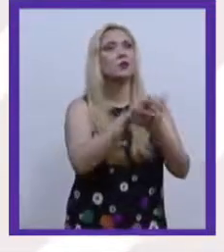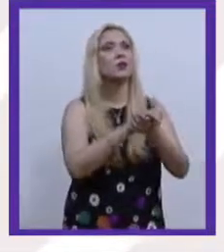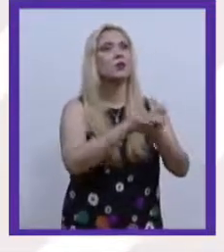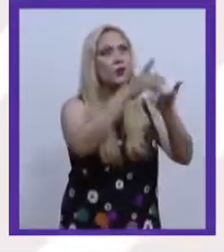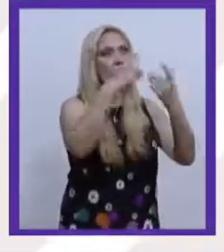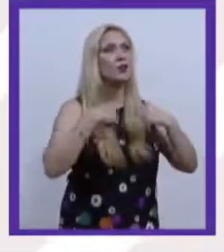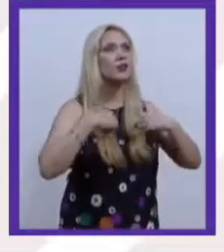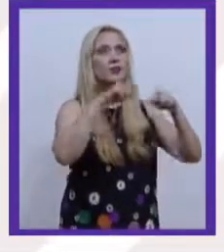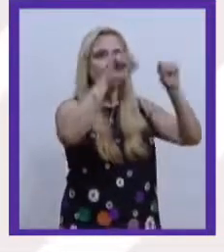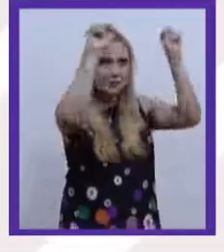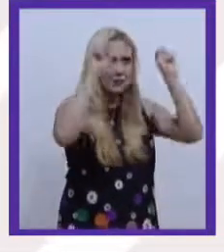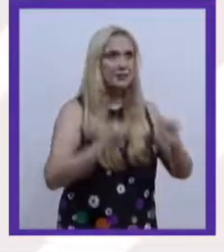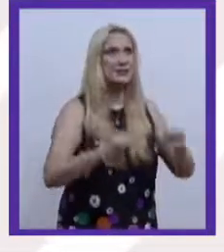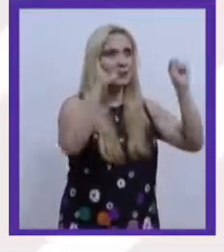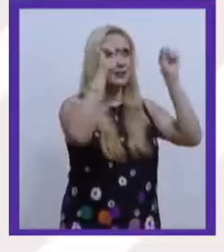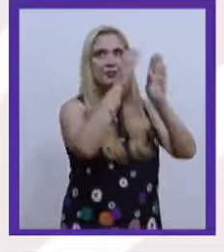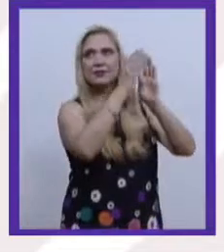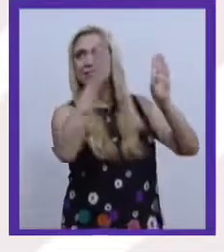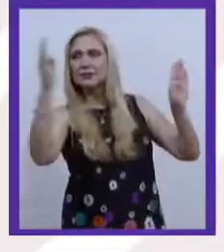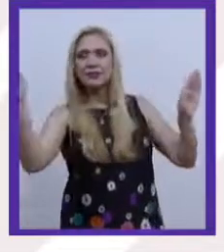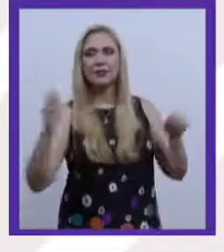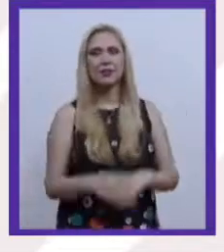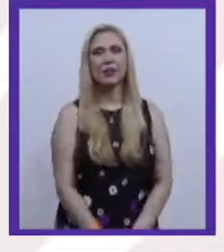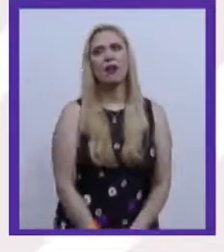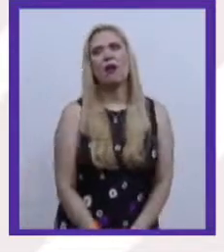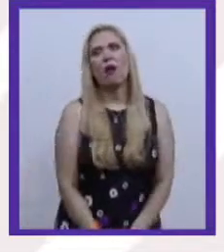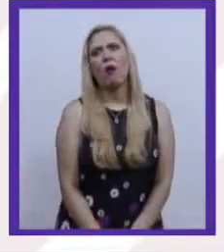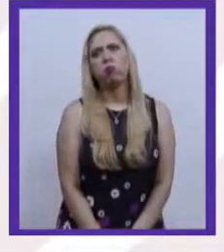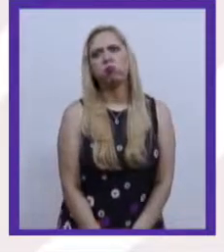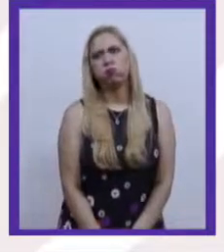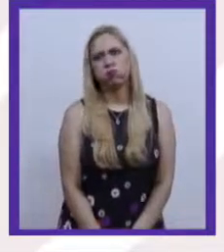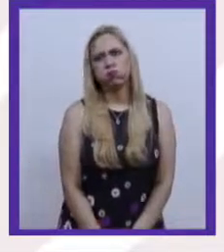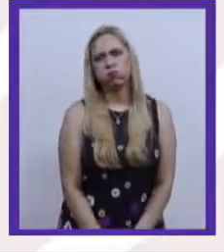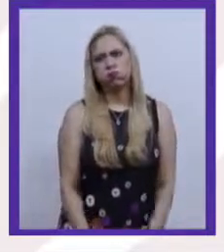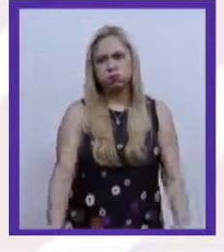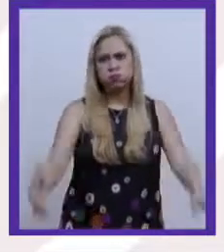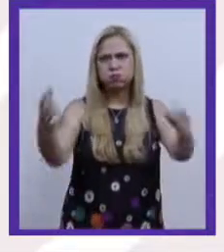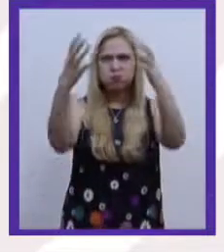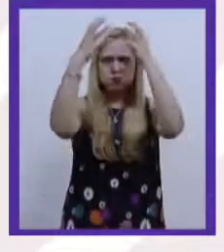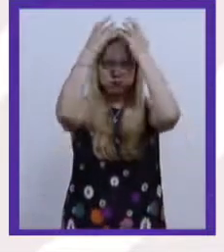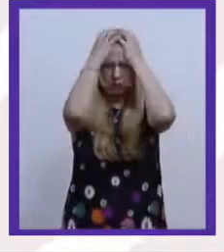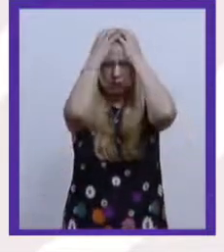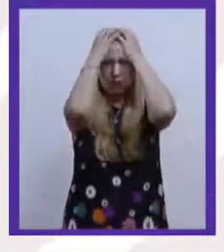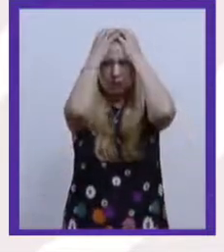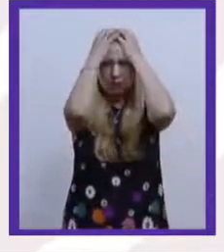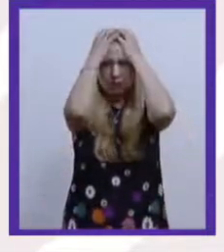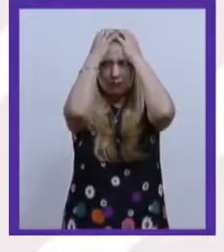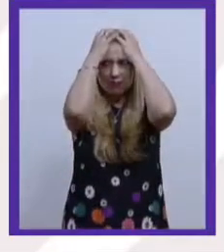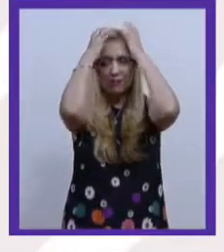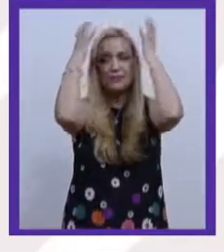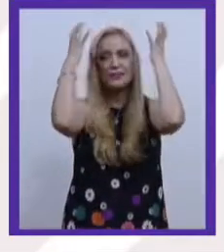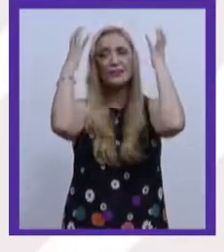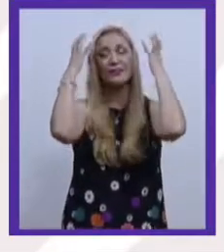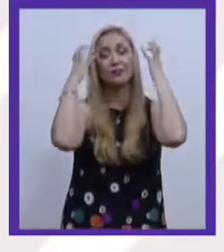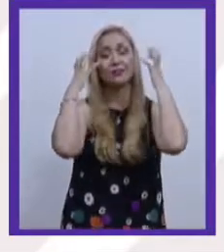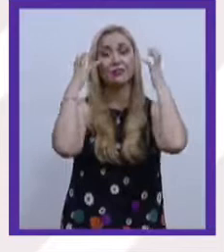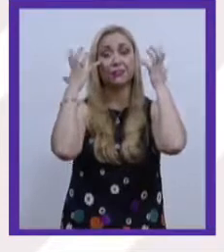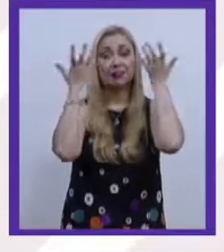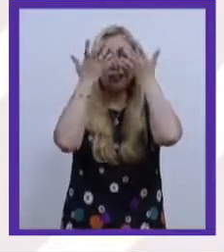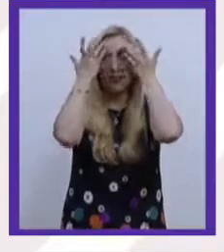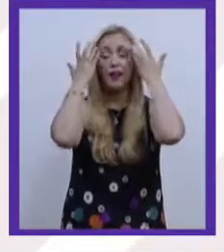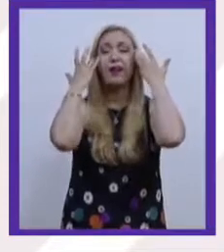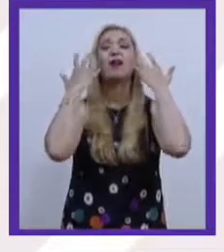tintorería. Y, o sea, todo este trabajo mental inclusive, pues, o sea, ¿cómo